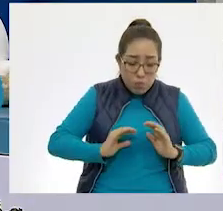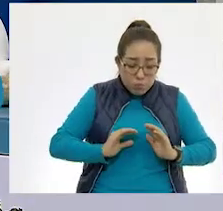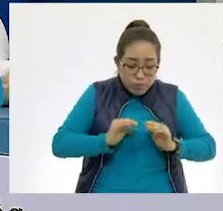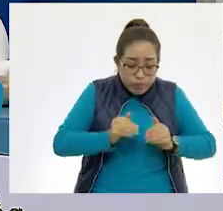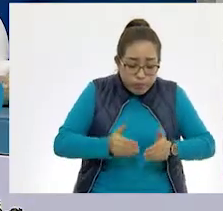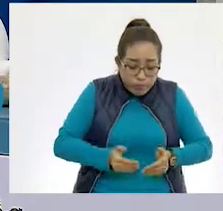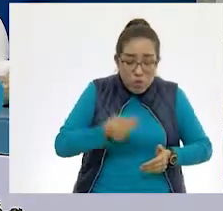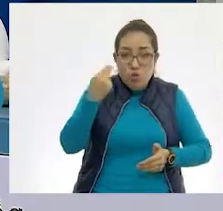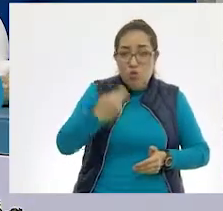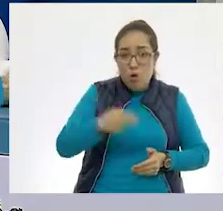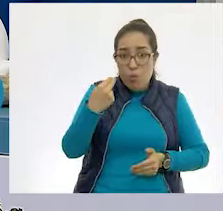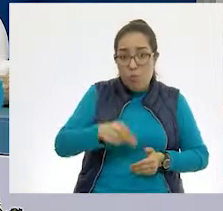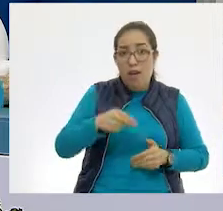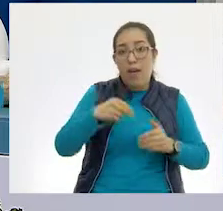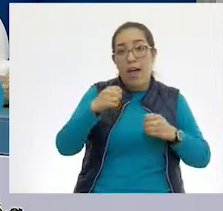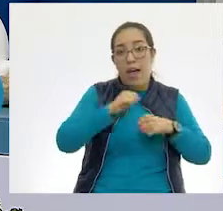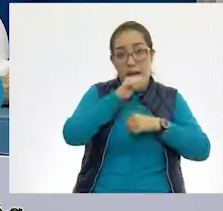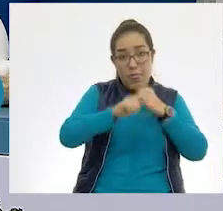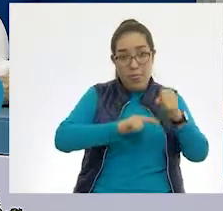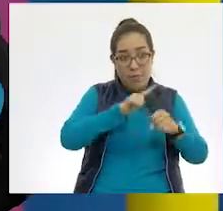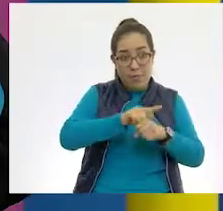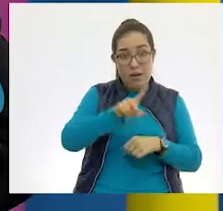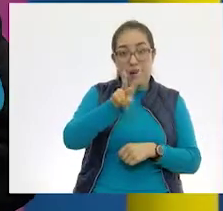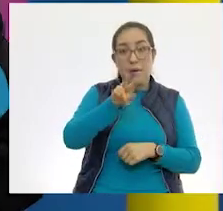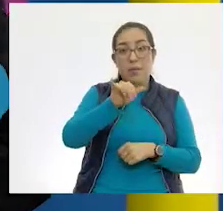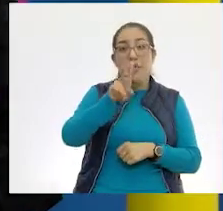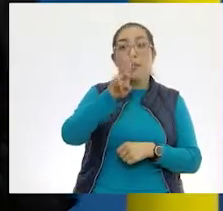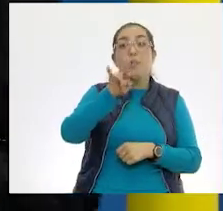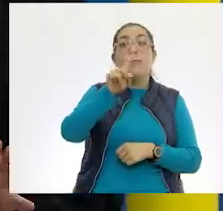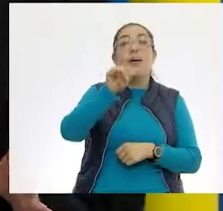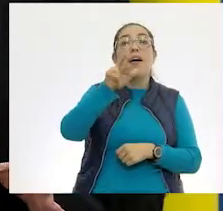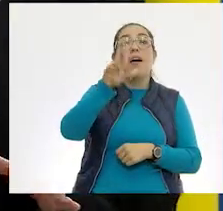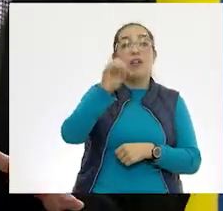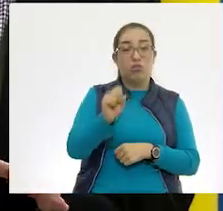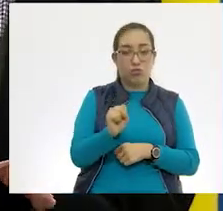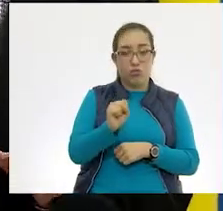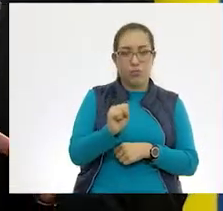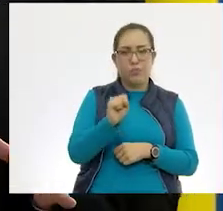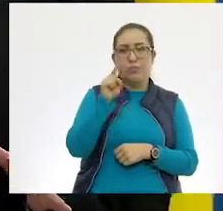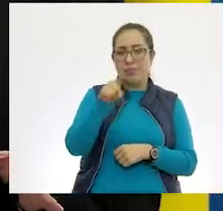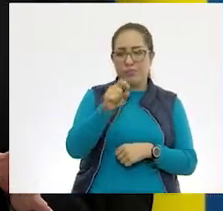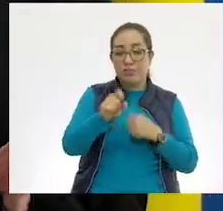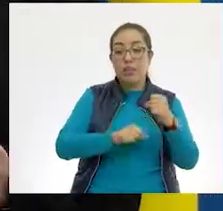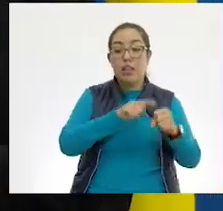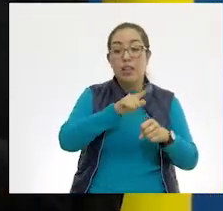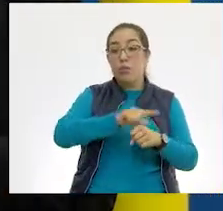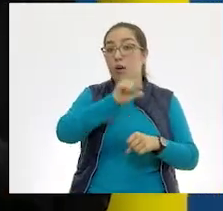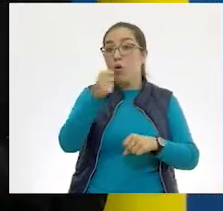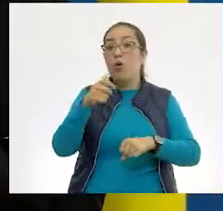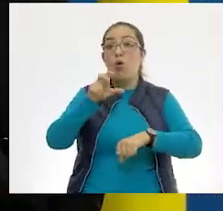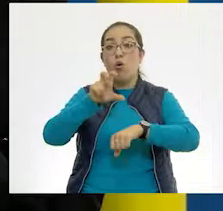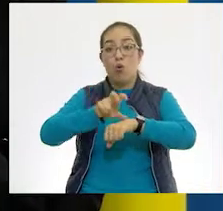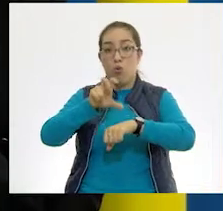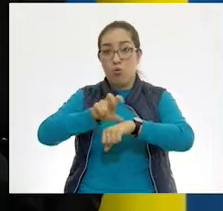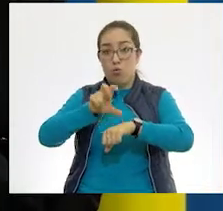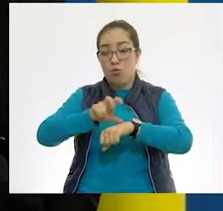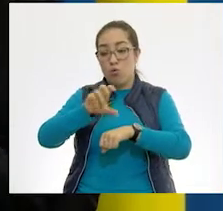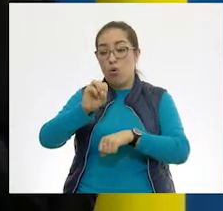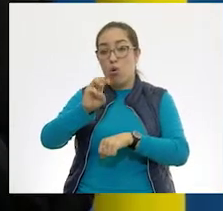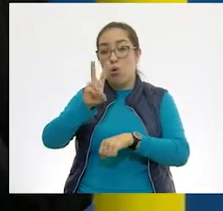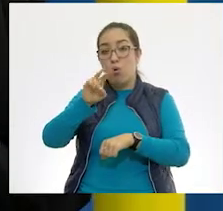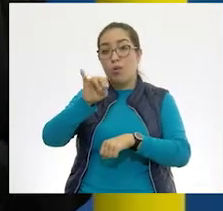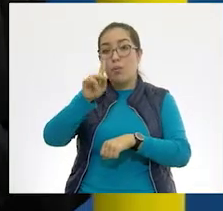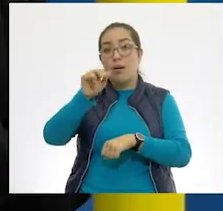llaman animales vivíparos. Muy bien. Entonces, los animales ovíparos son aquellos en los